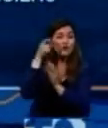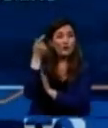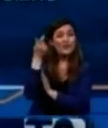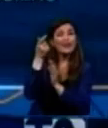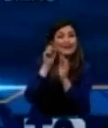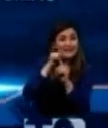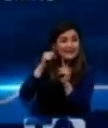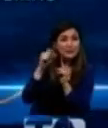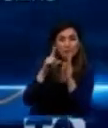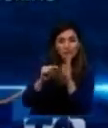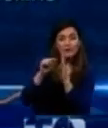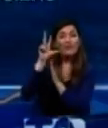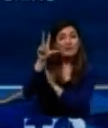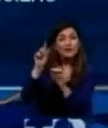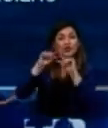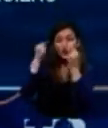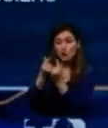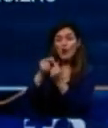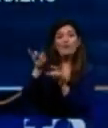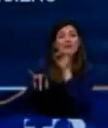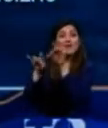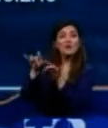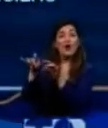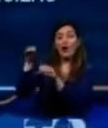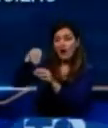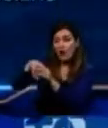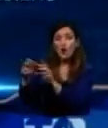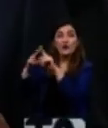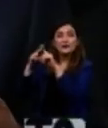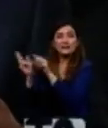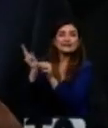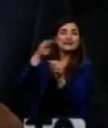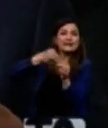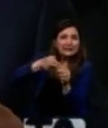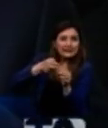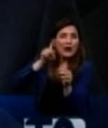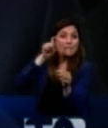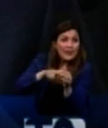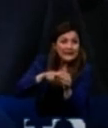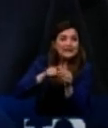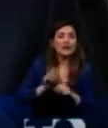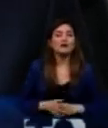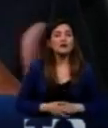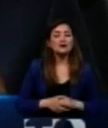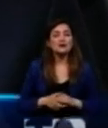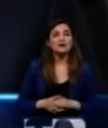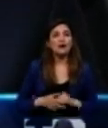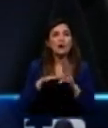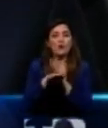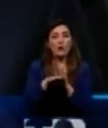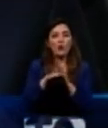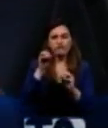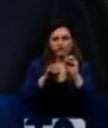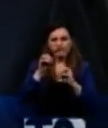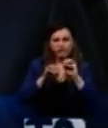financiero, incluido tres grupos de cooperativas, ya se han sumado a esta iniciativa. Lo que los bancos van a hacer es desarrollar la plataforma